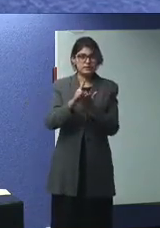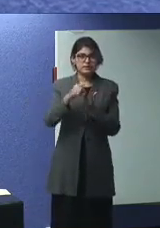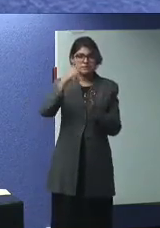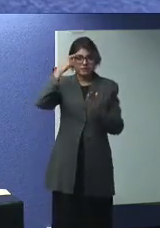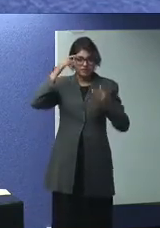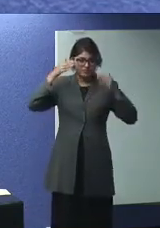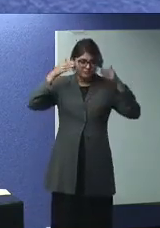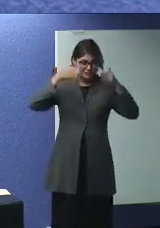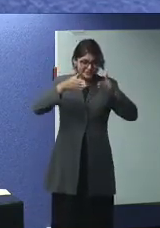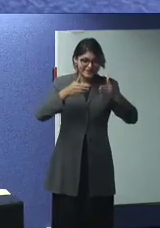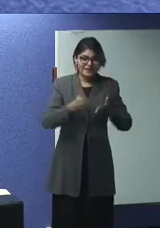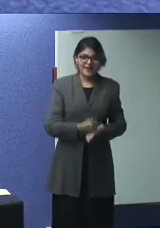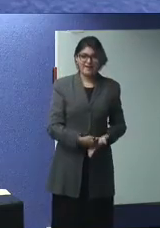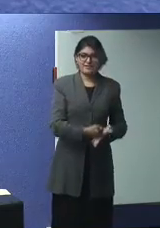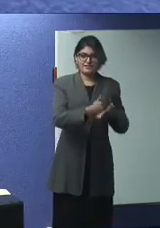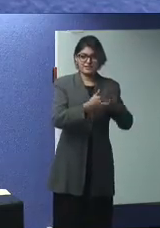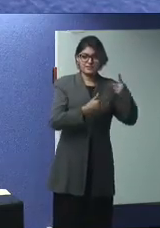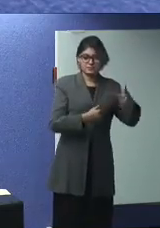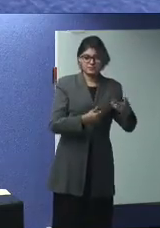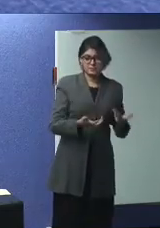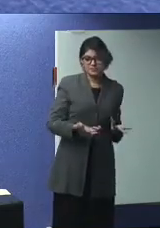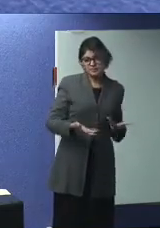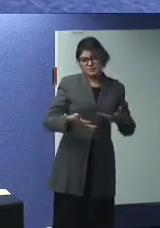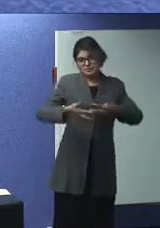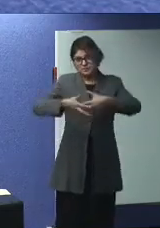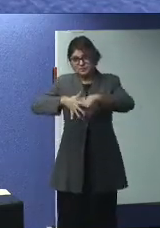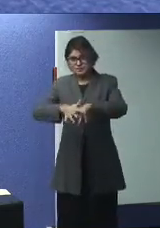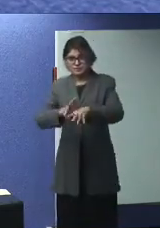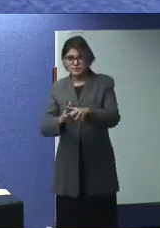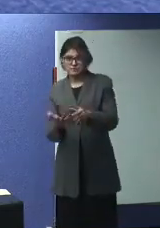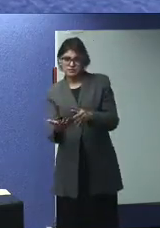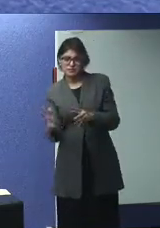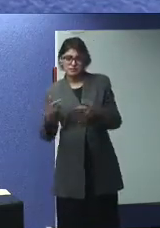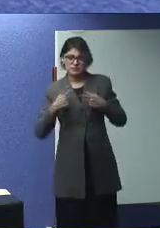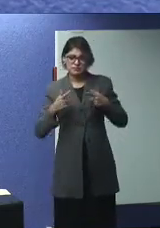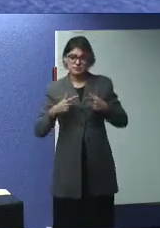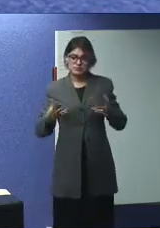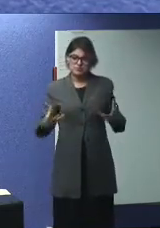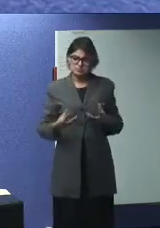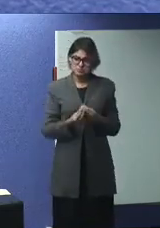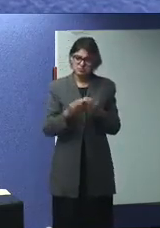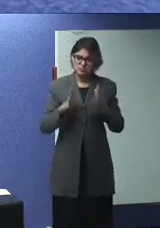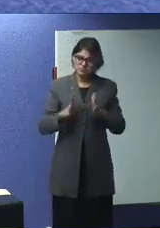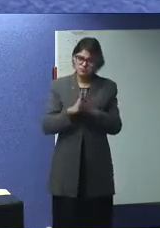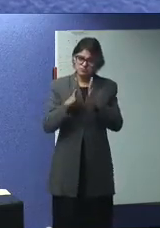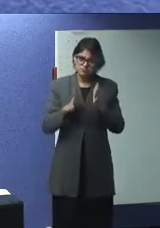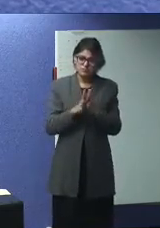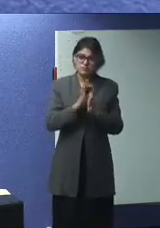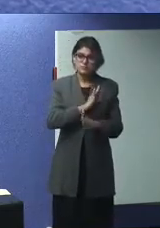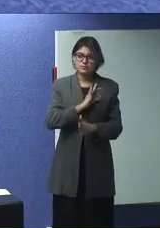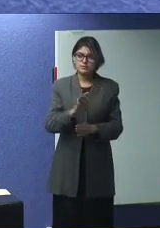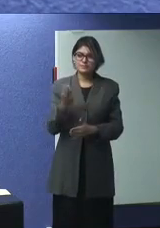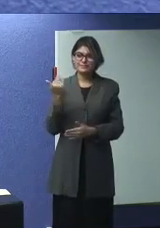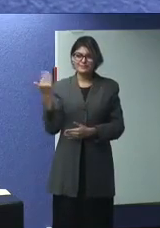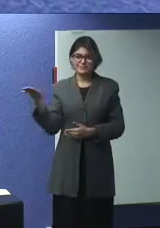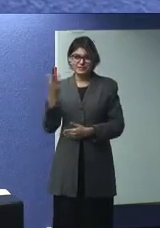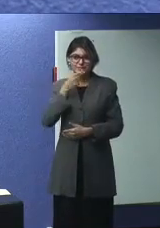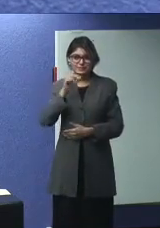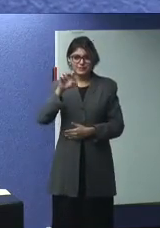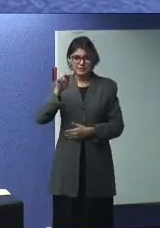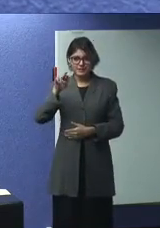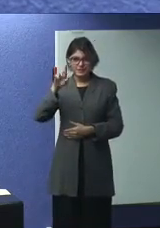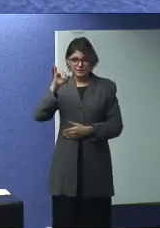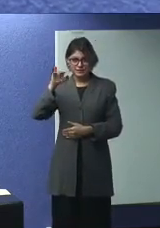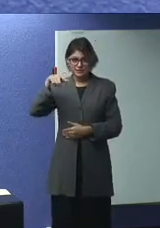su inclusión social. Y si bien todavía falta mucho por hacer, como lo está mencionando Enrique, sin embargo es importante sentar las